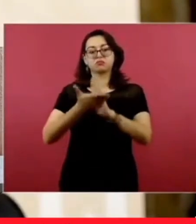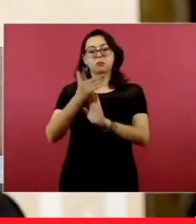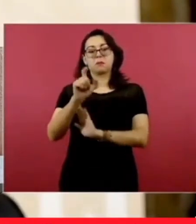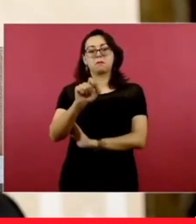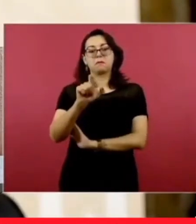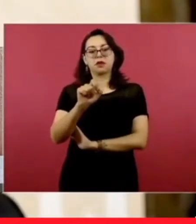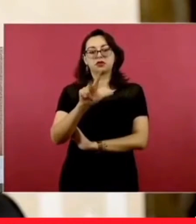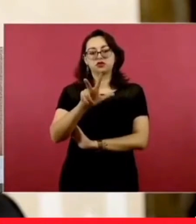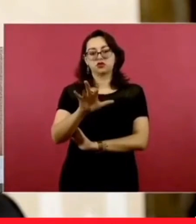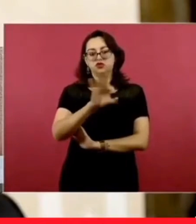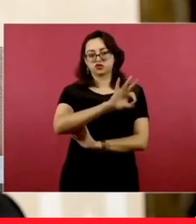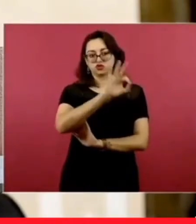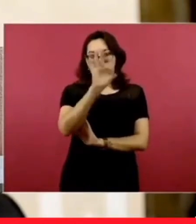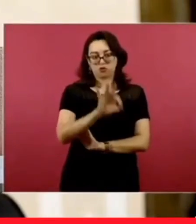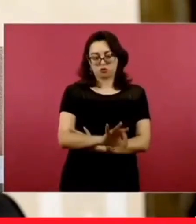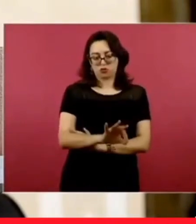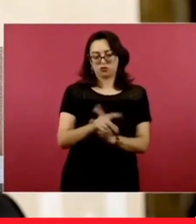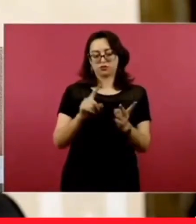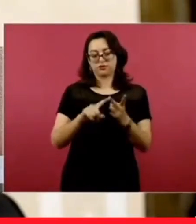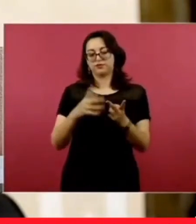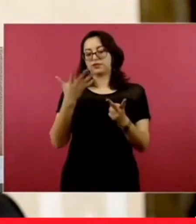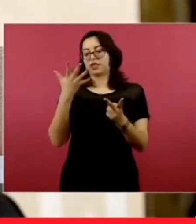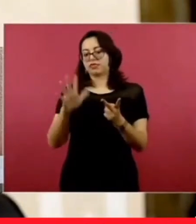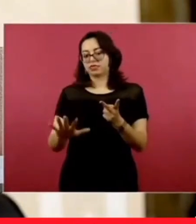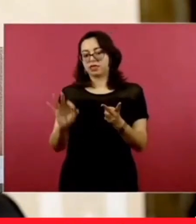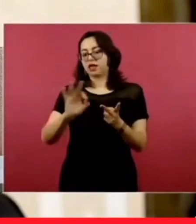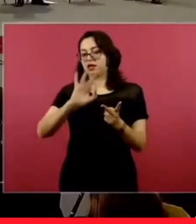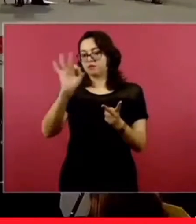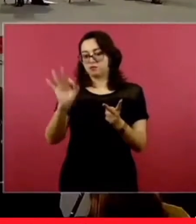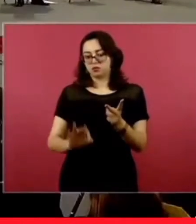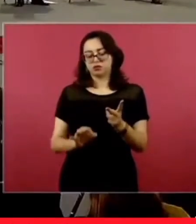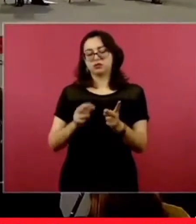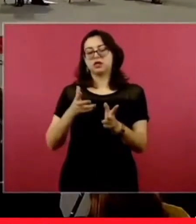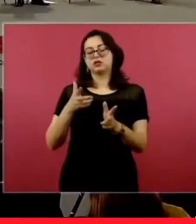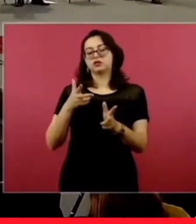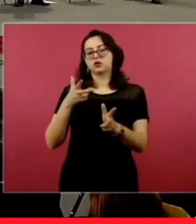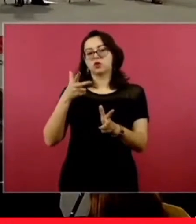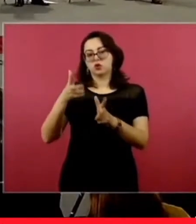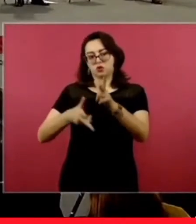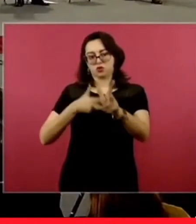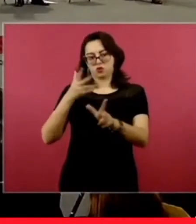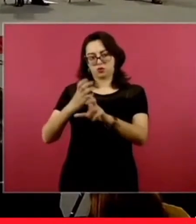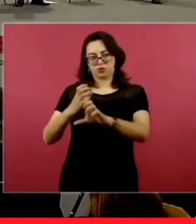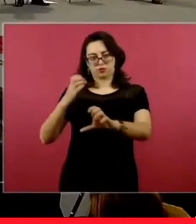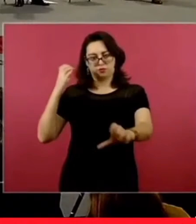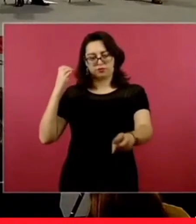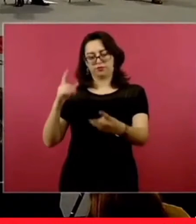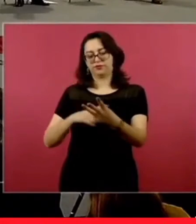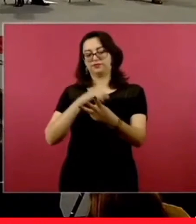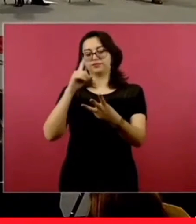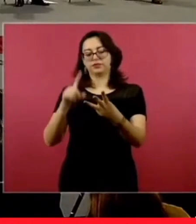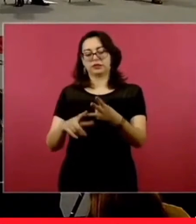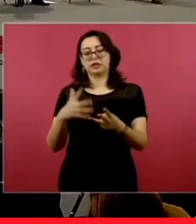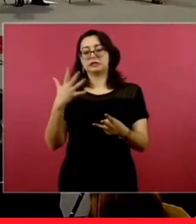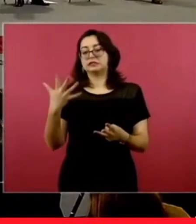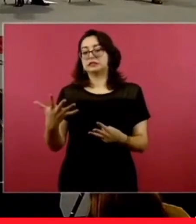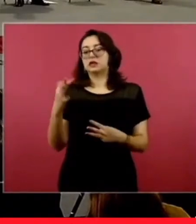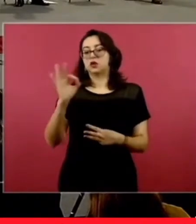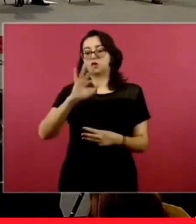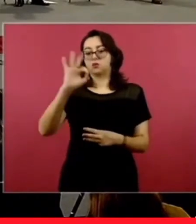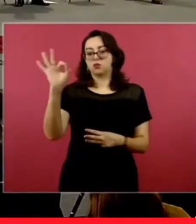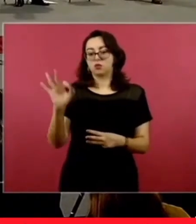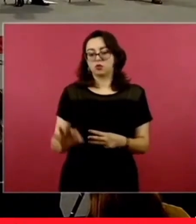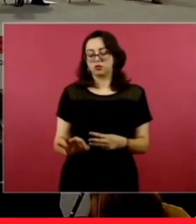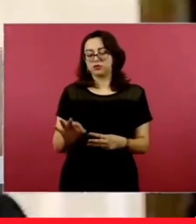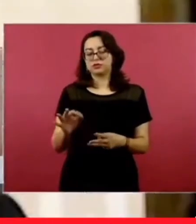civil, 10% del material rodante, ya se cuenta con los trenes, y tenemos un 5% de avance en los